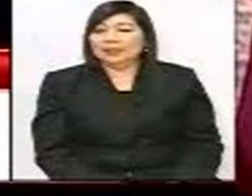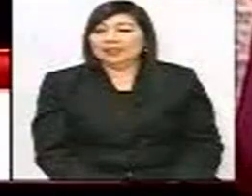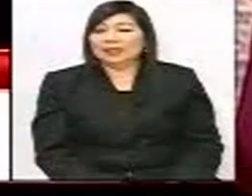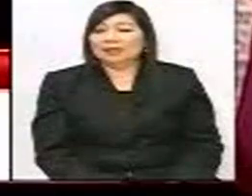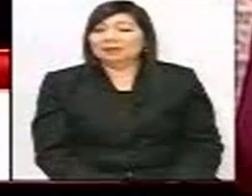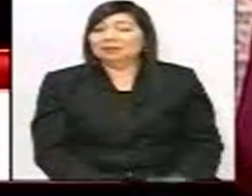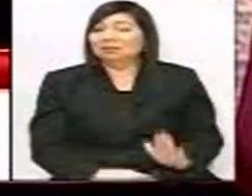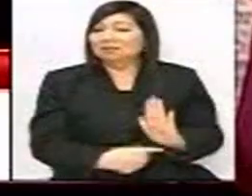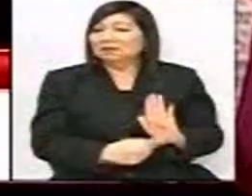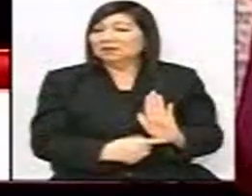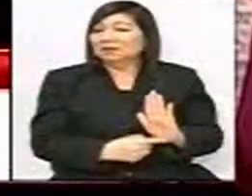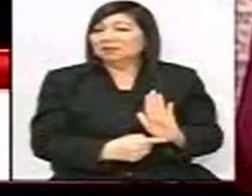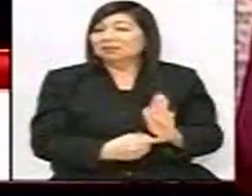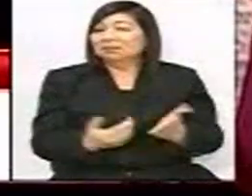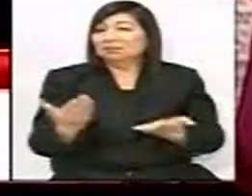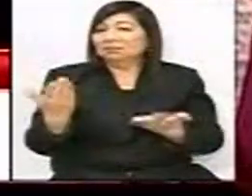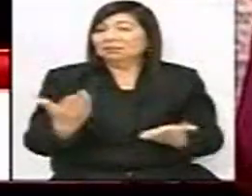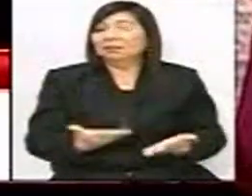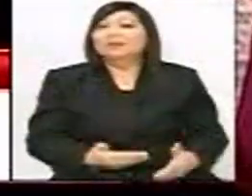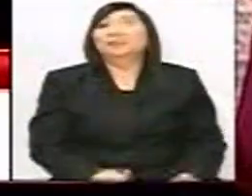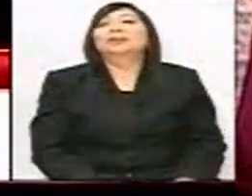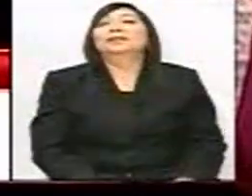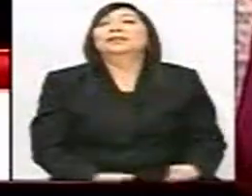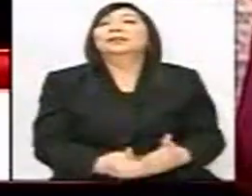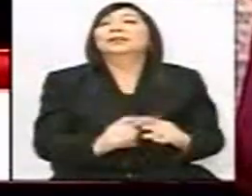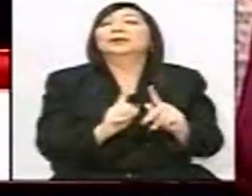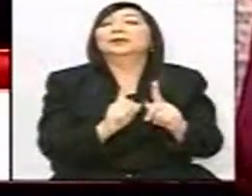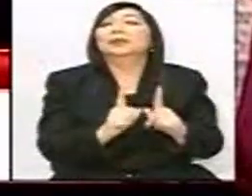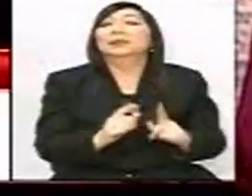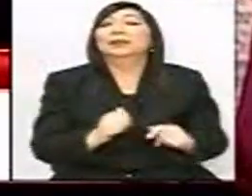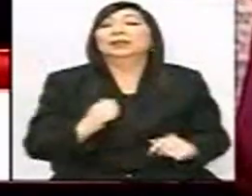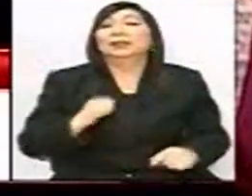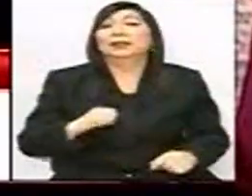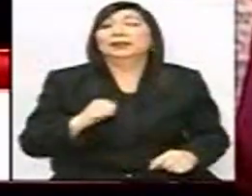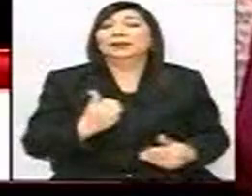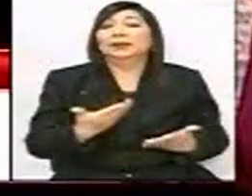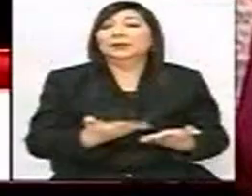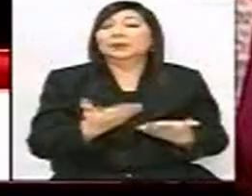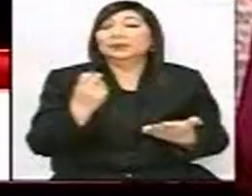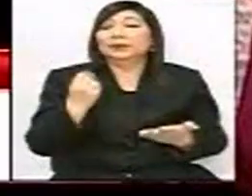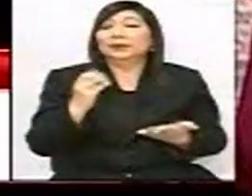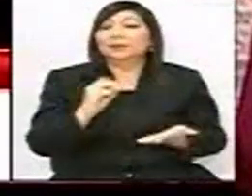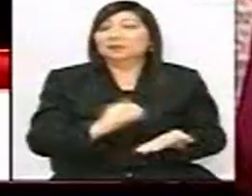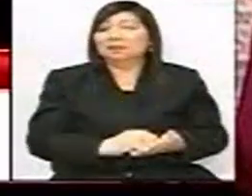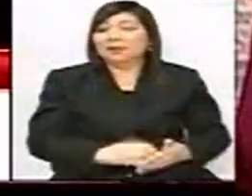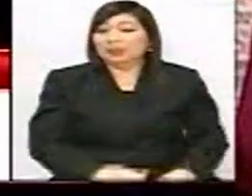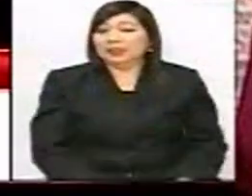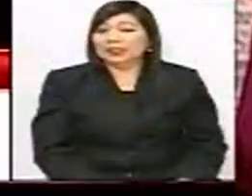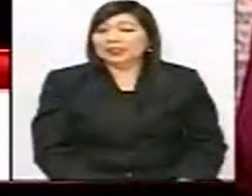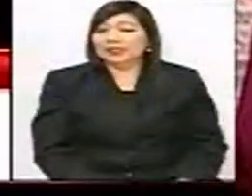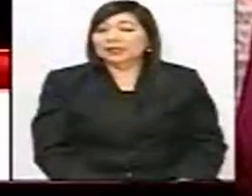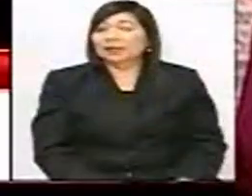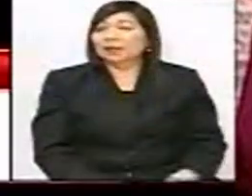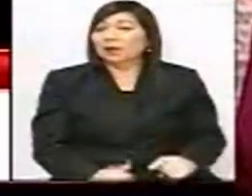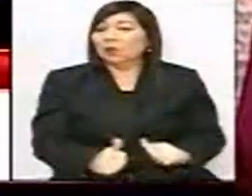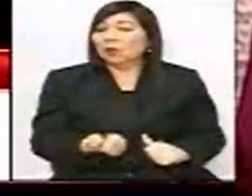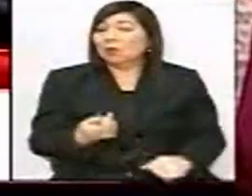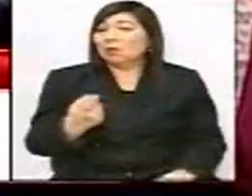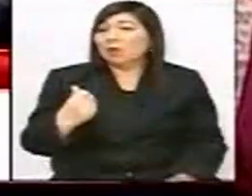a la presencia de los invitados, pero antes de trasladar la pregunta al alcalde, quien entiendo además, como